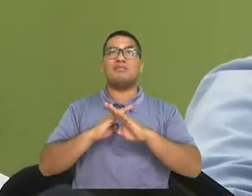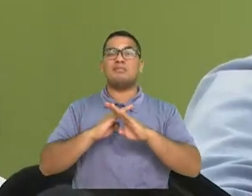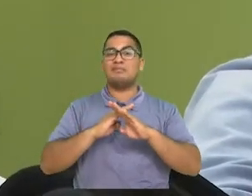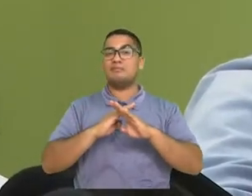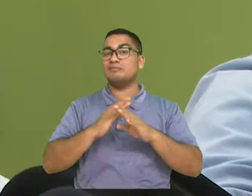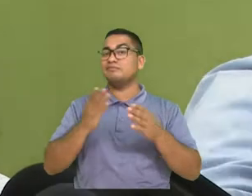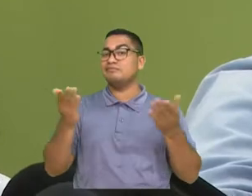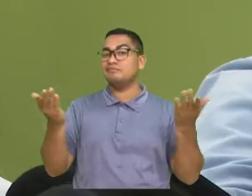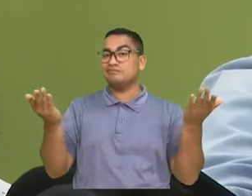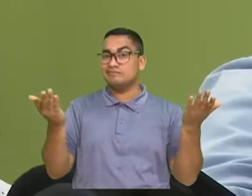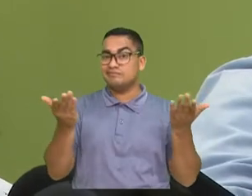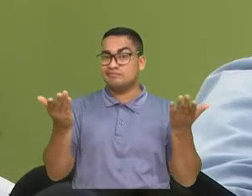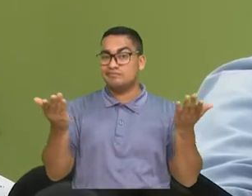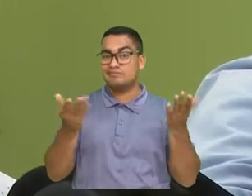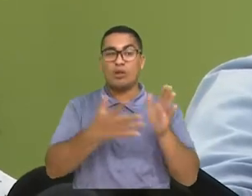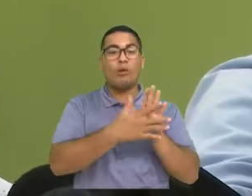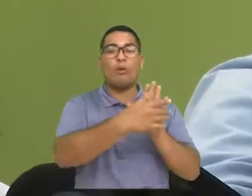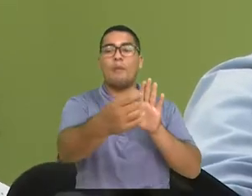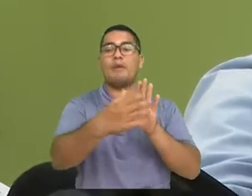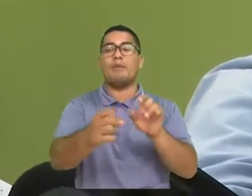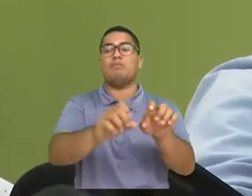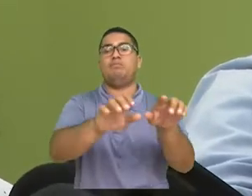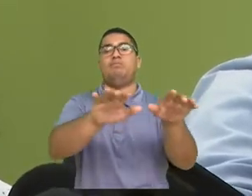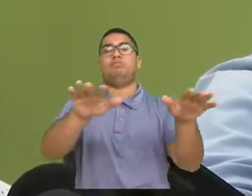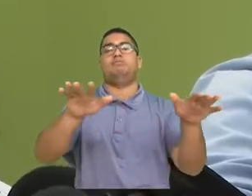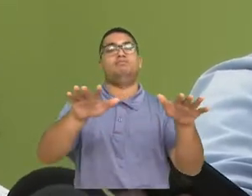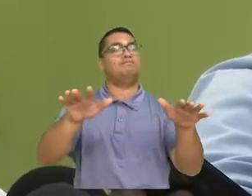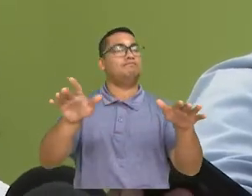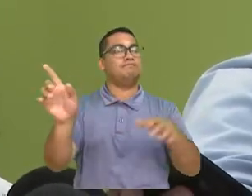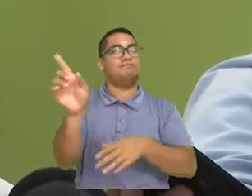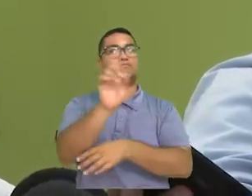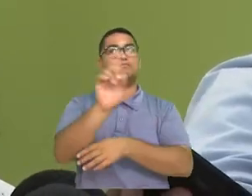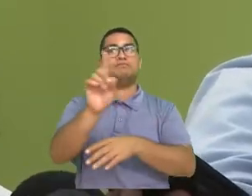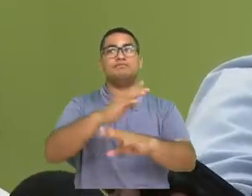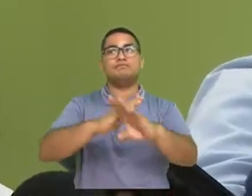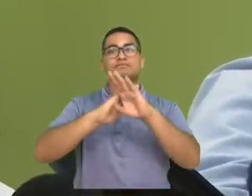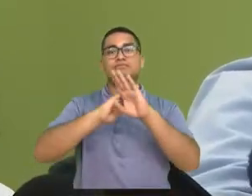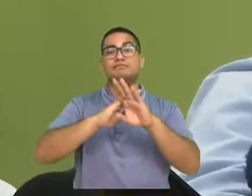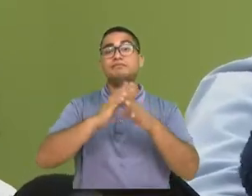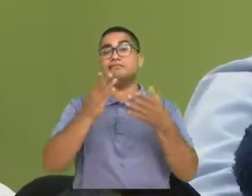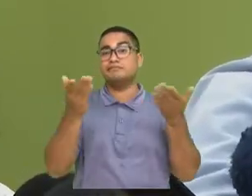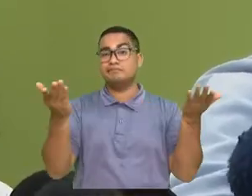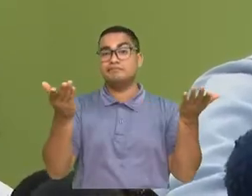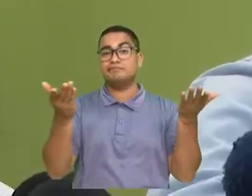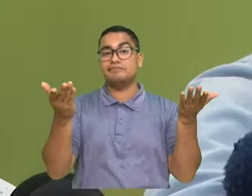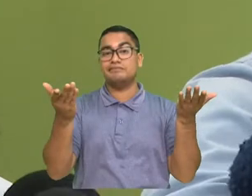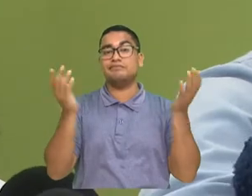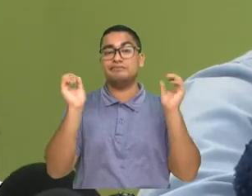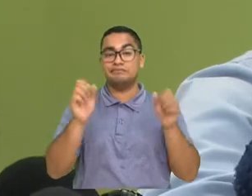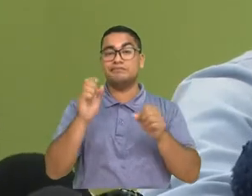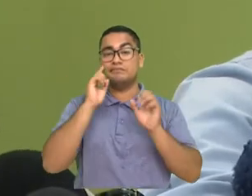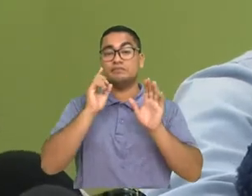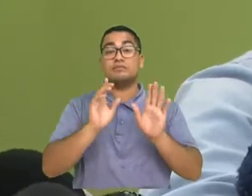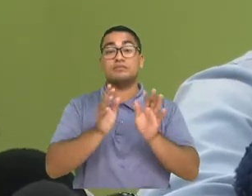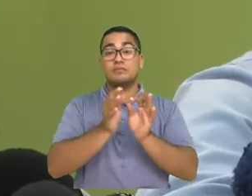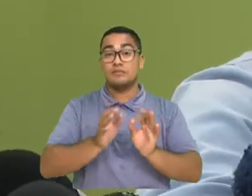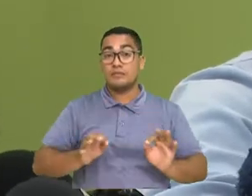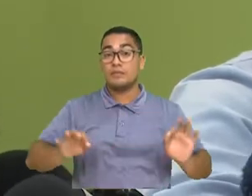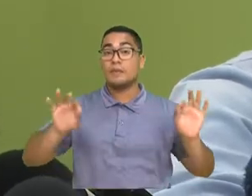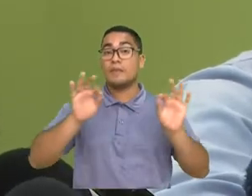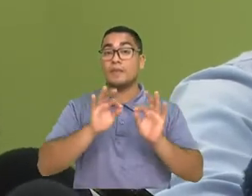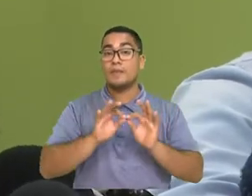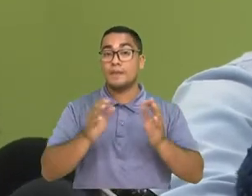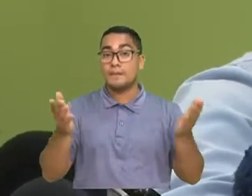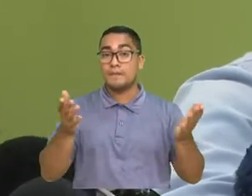contener la propagación de esa pandemia y también defendernos. Por eso siempre vamos